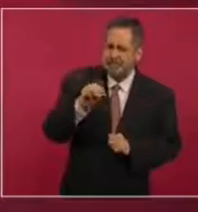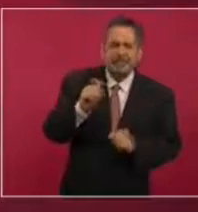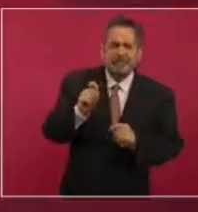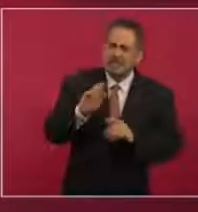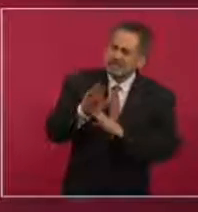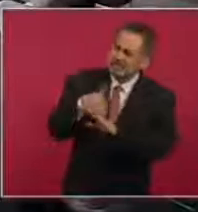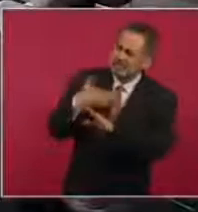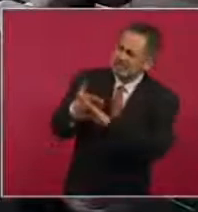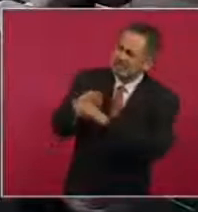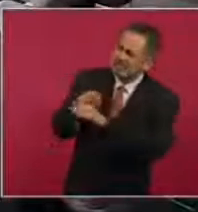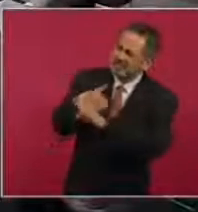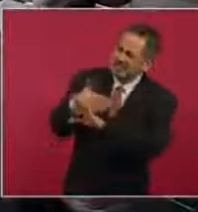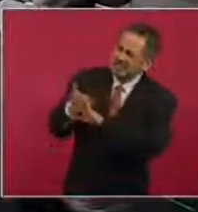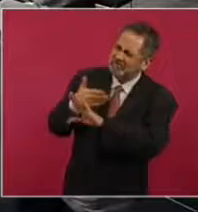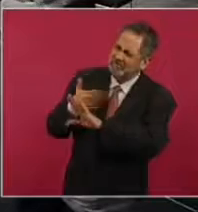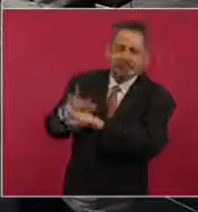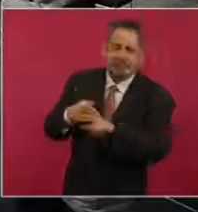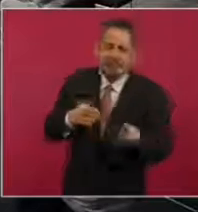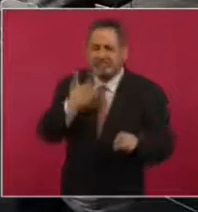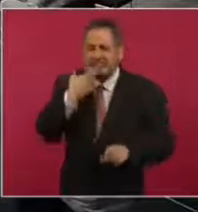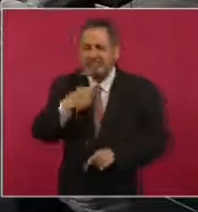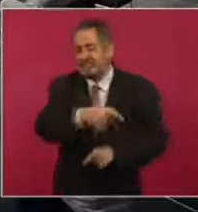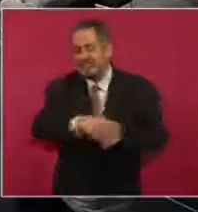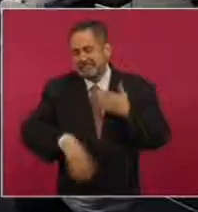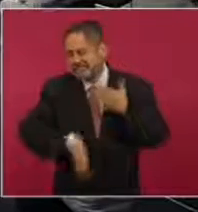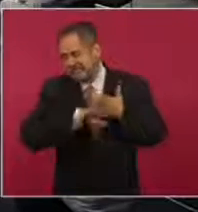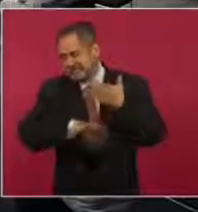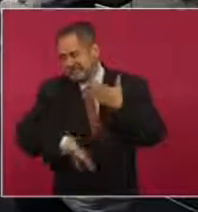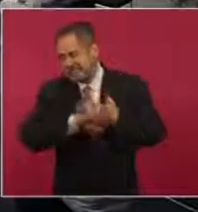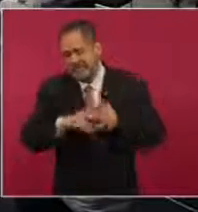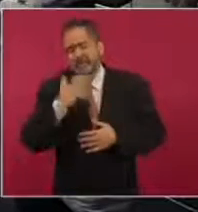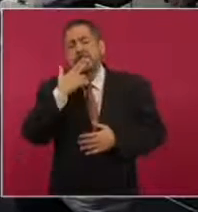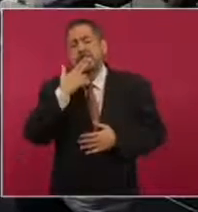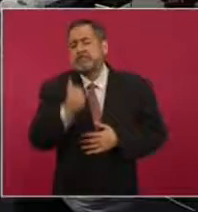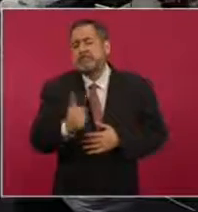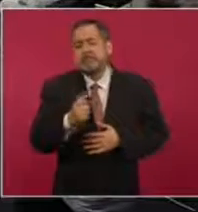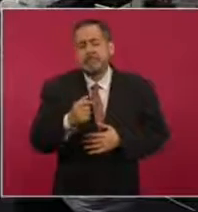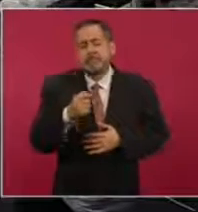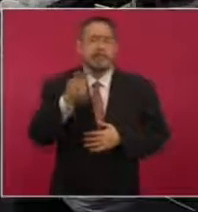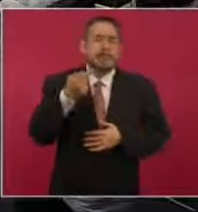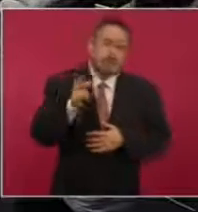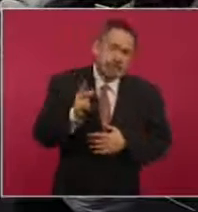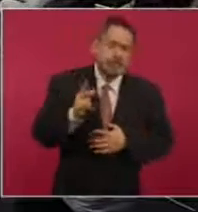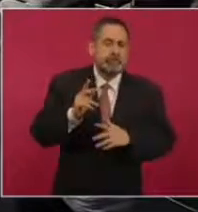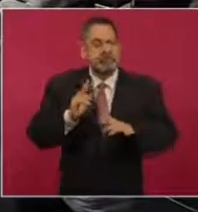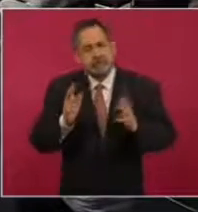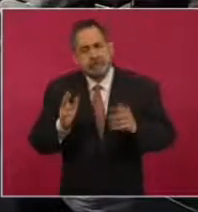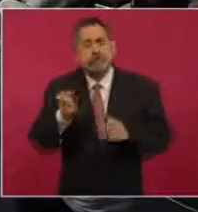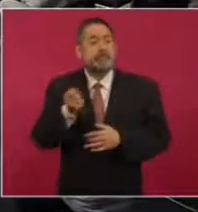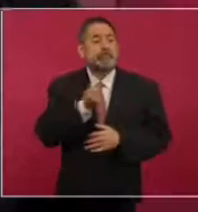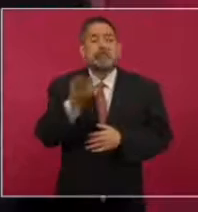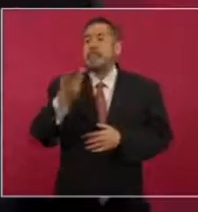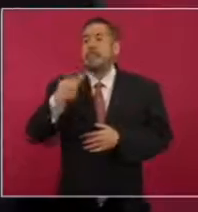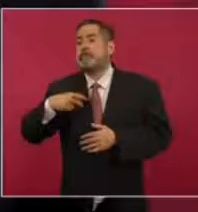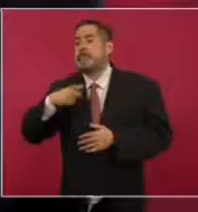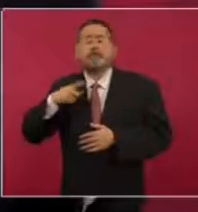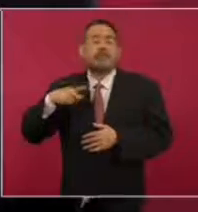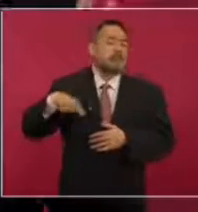No les ha funcionado, no les va a funcionar, pero es muy interesante que la gente